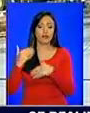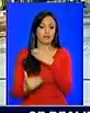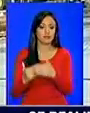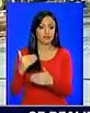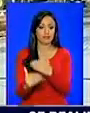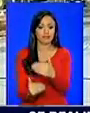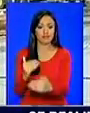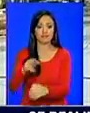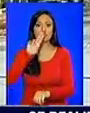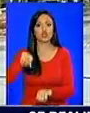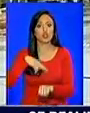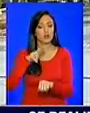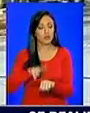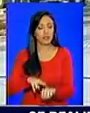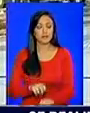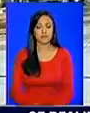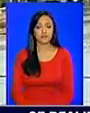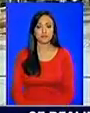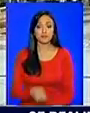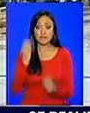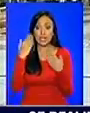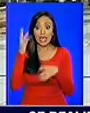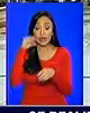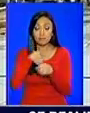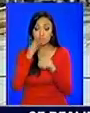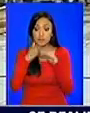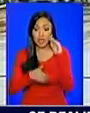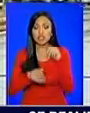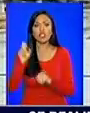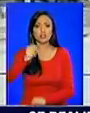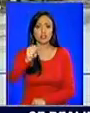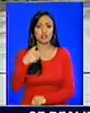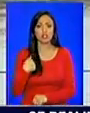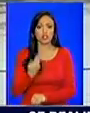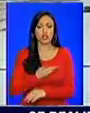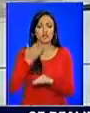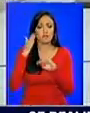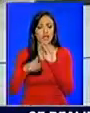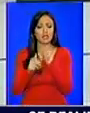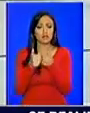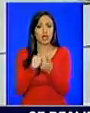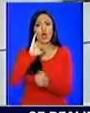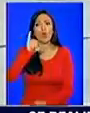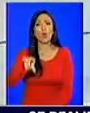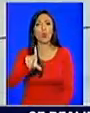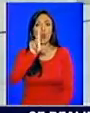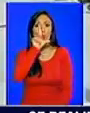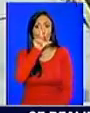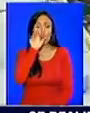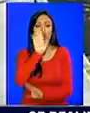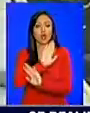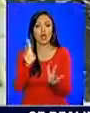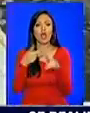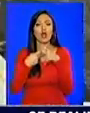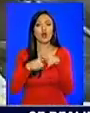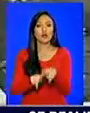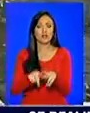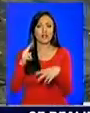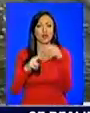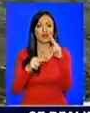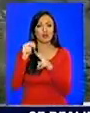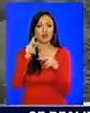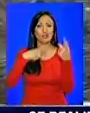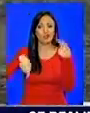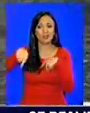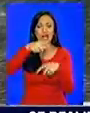que hemos tenido la obra. ¿Están dentro de los plazos? Estamos hasta este momento dentro de los plazos, y en el mes de julio empezaremos ya la construcción de los intercambiadores. En este momento